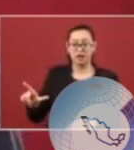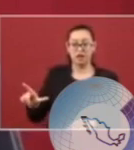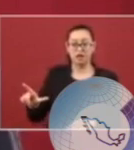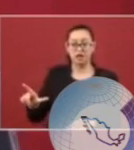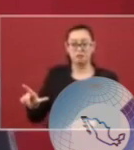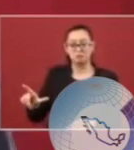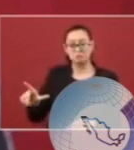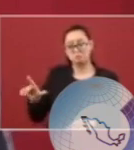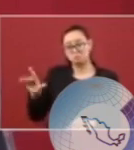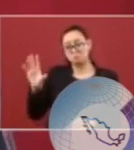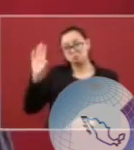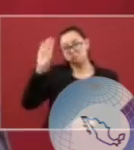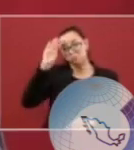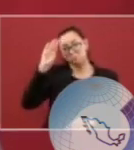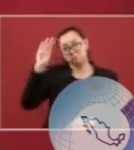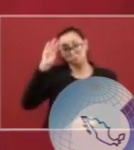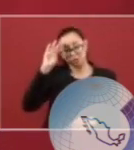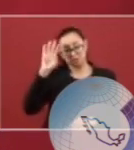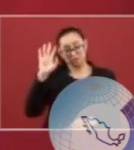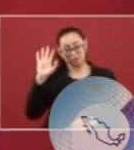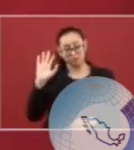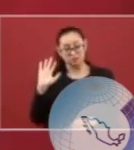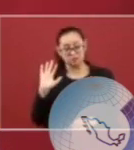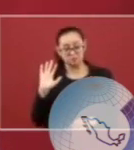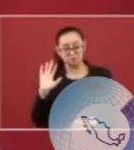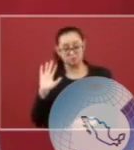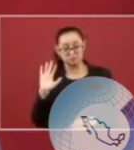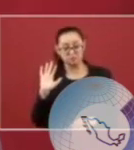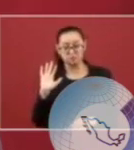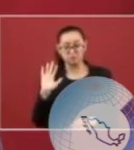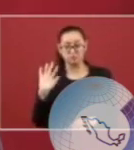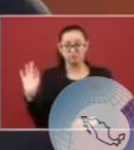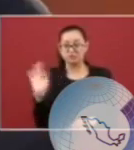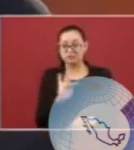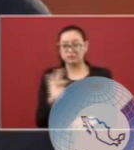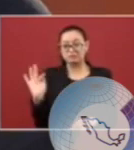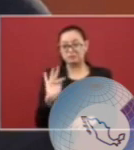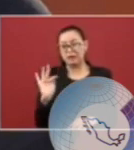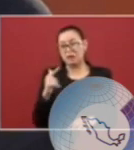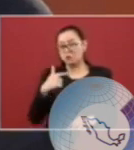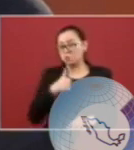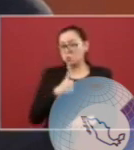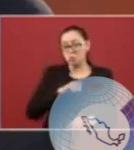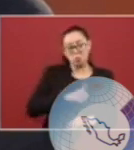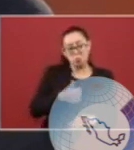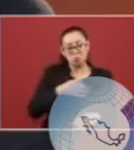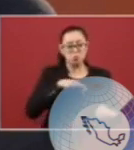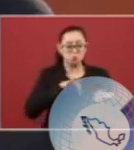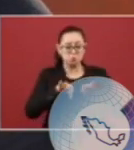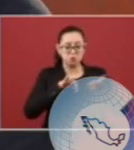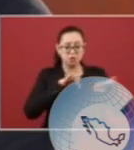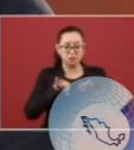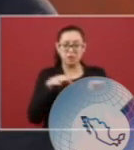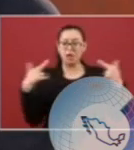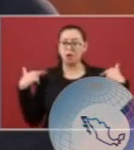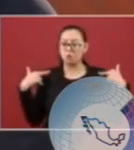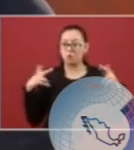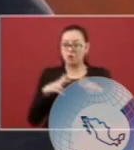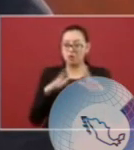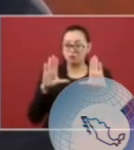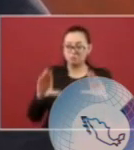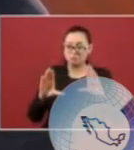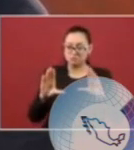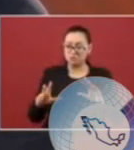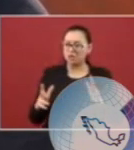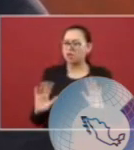que podía dedicarse a otras cosas a la academia así luego no